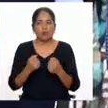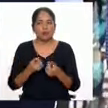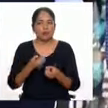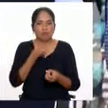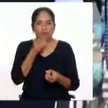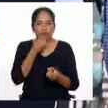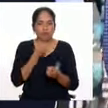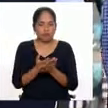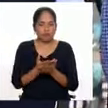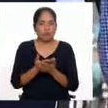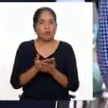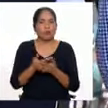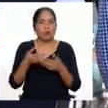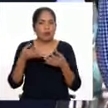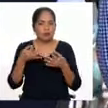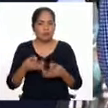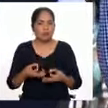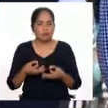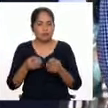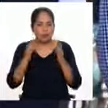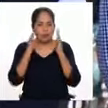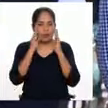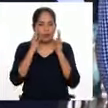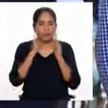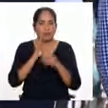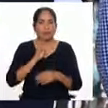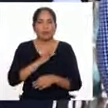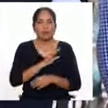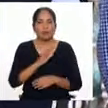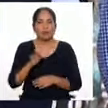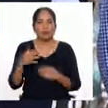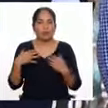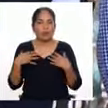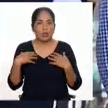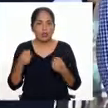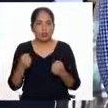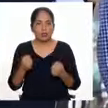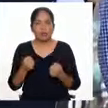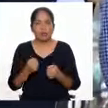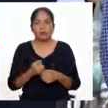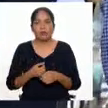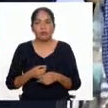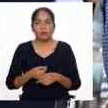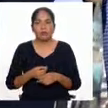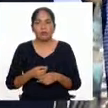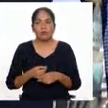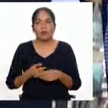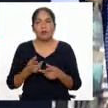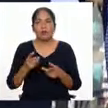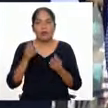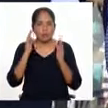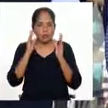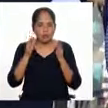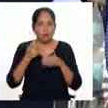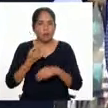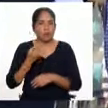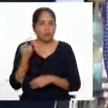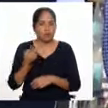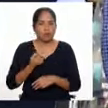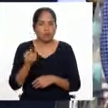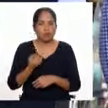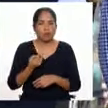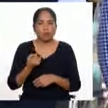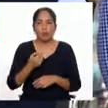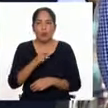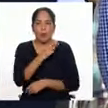pero universal, atendiendo la salud primaria, la que se encuentra en el primer nivel, las postas médicas,